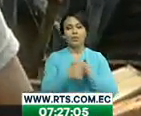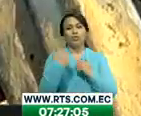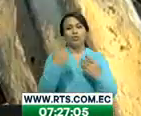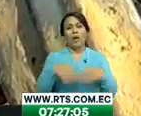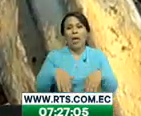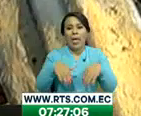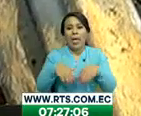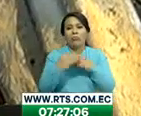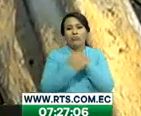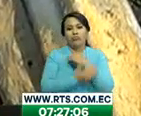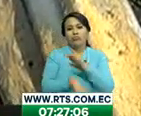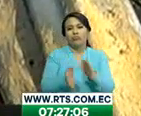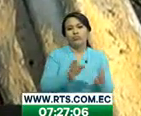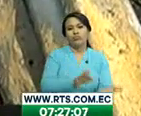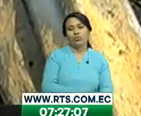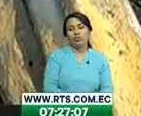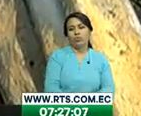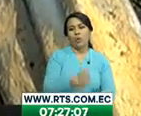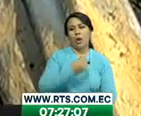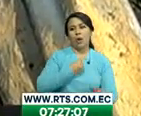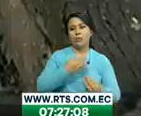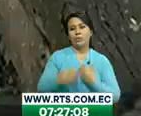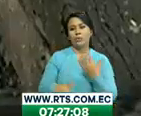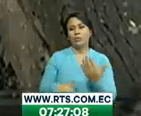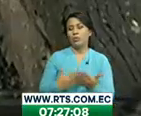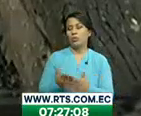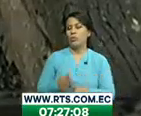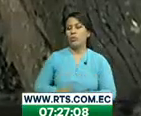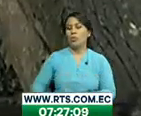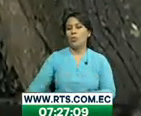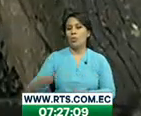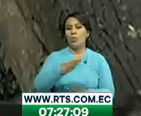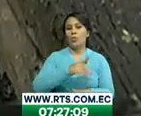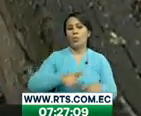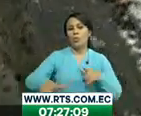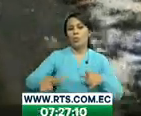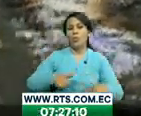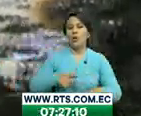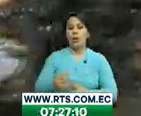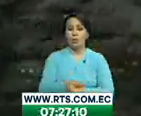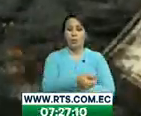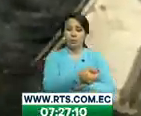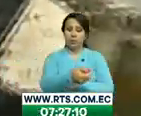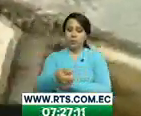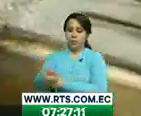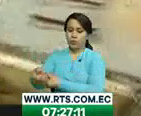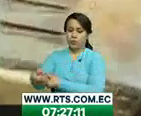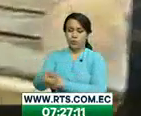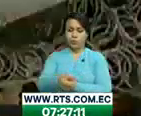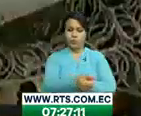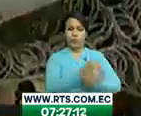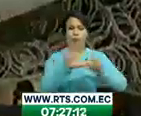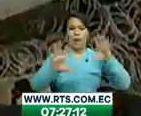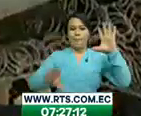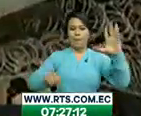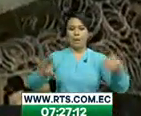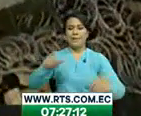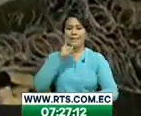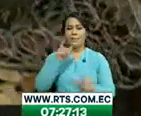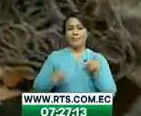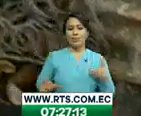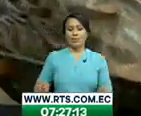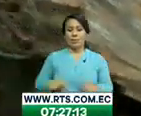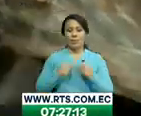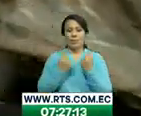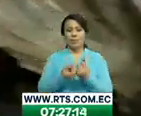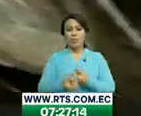se quemó. A todo esto, los habitantes de la zona ayudaron a extinguir el fuego. Elementos del cuerpo de bomberos también participaron